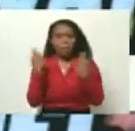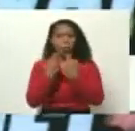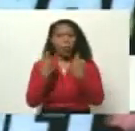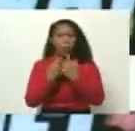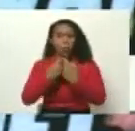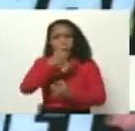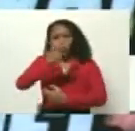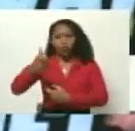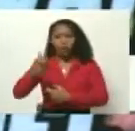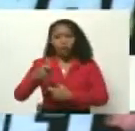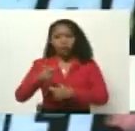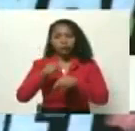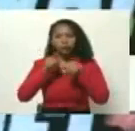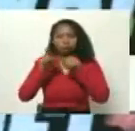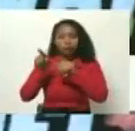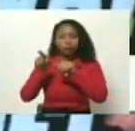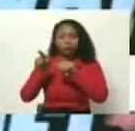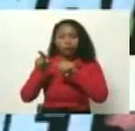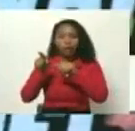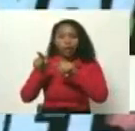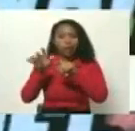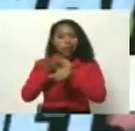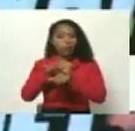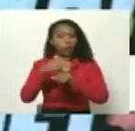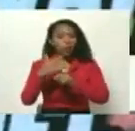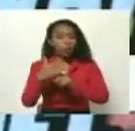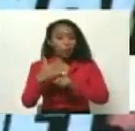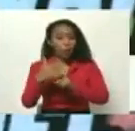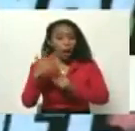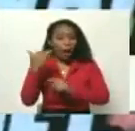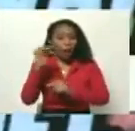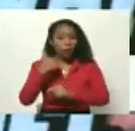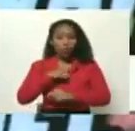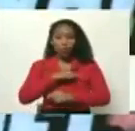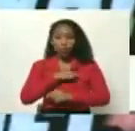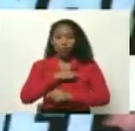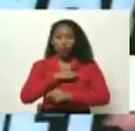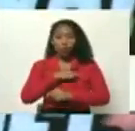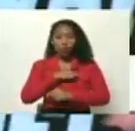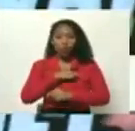Definitivamente es en ese estadio, en esa situación estaríamos nosotros